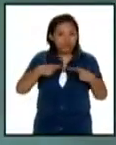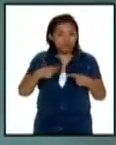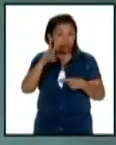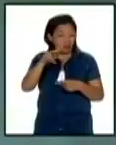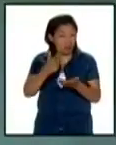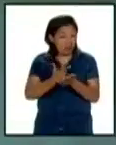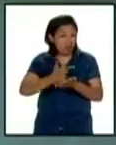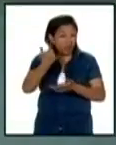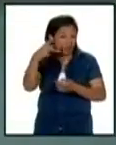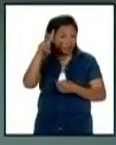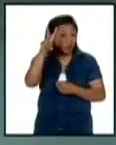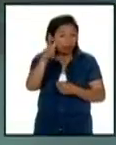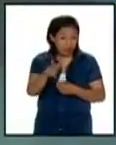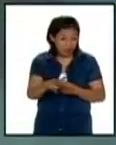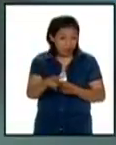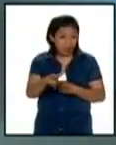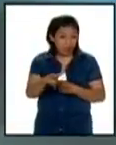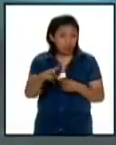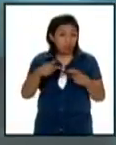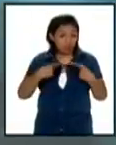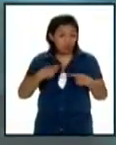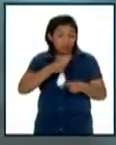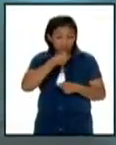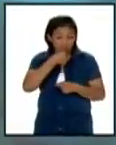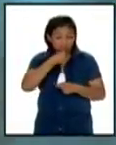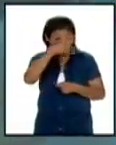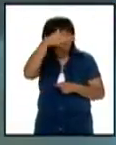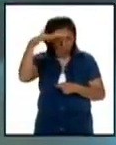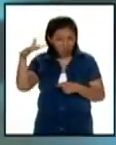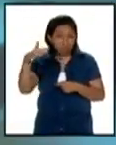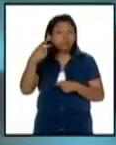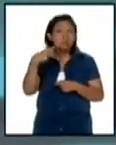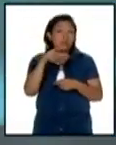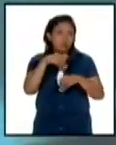realidad de las personas mayores, pero obviamente